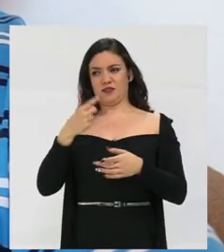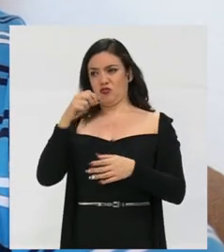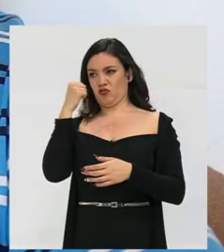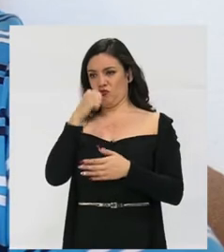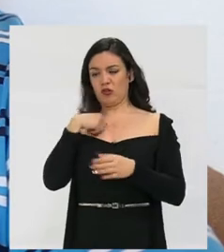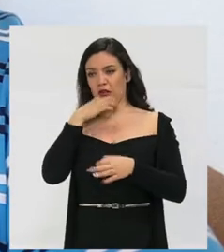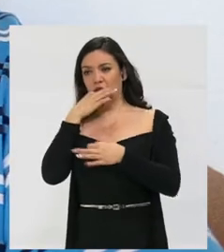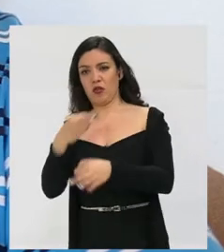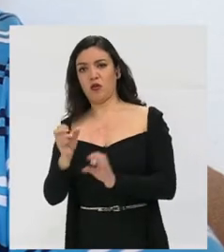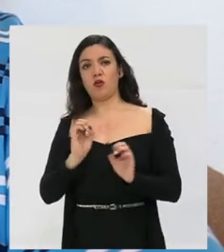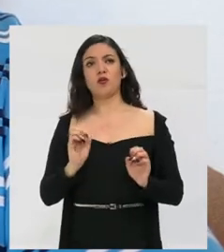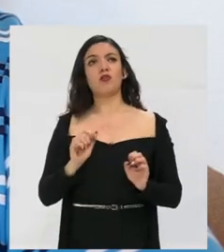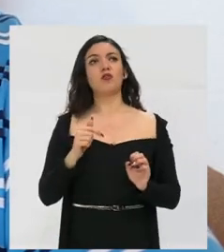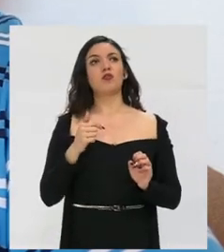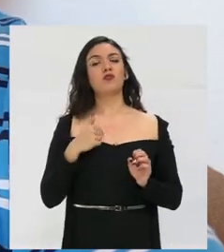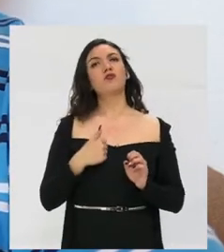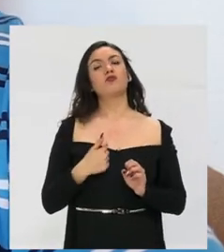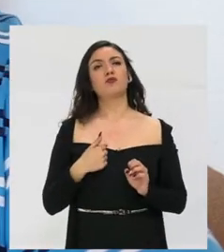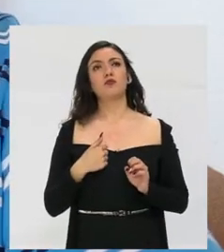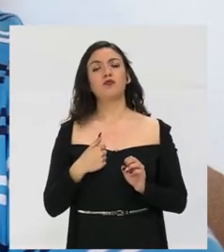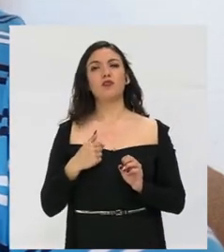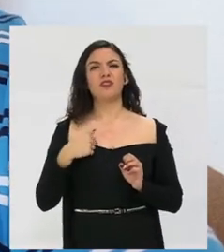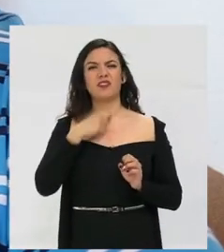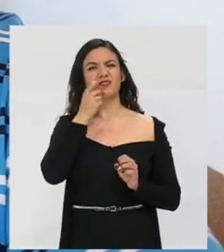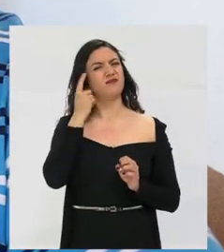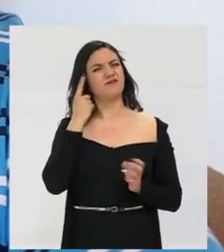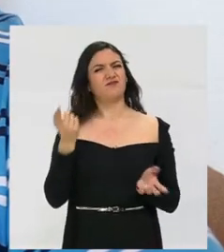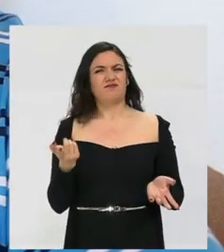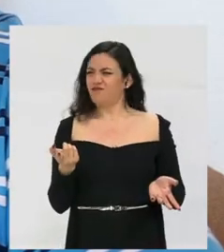como malas personas. Yo incluso en un momento antes de caer a las drogas,